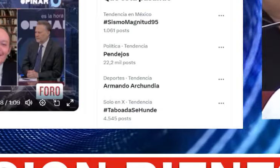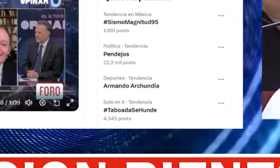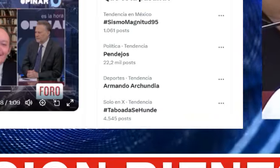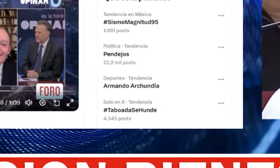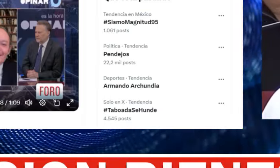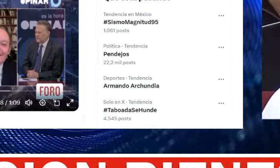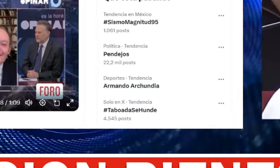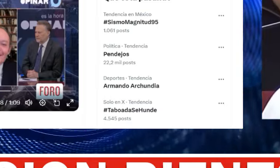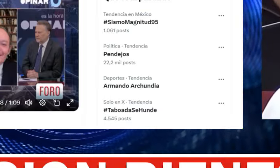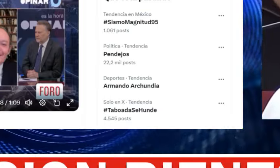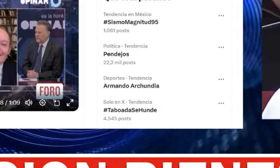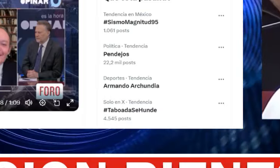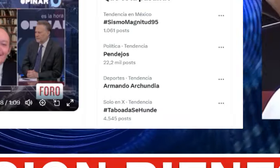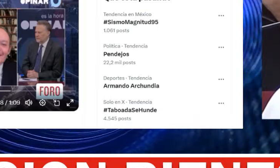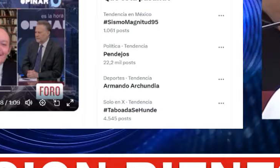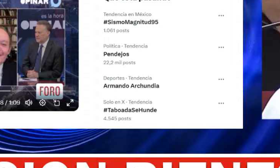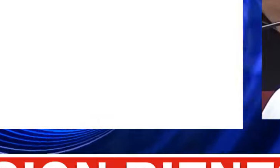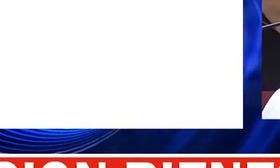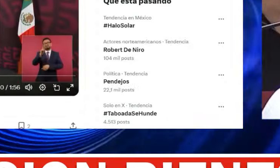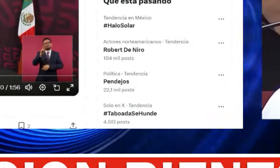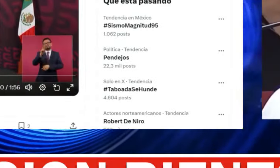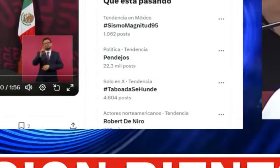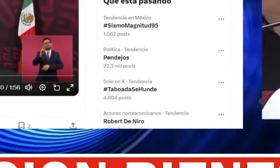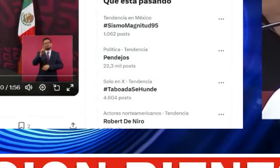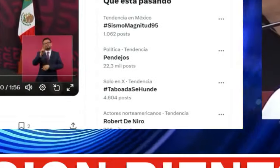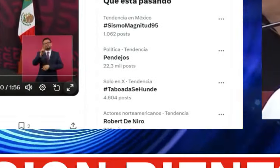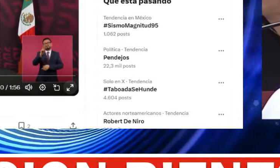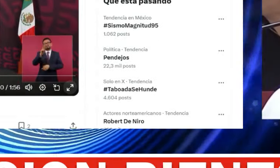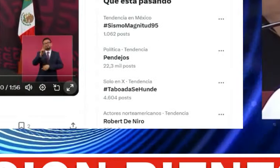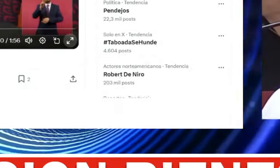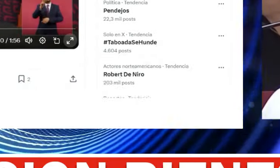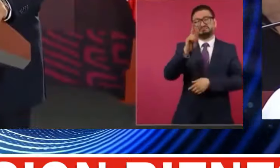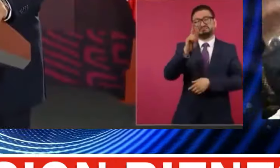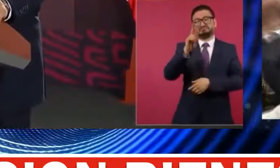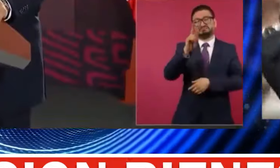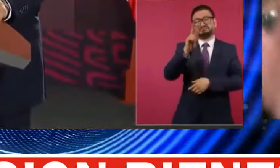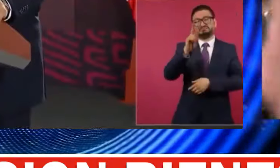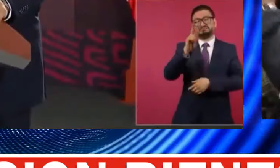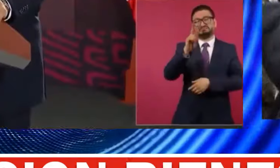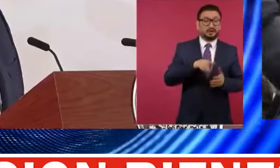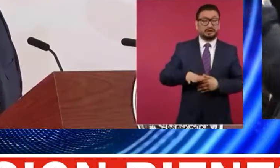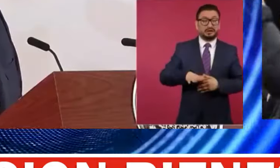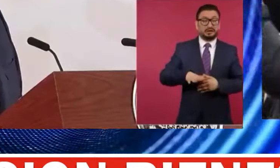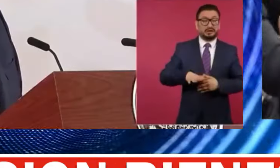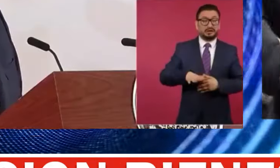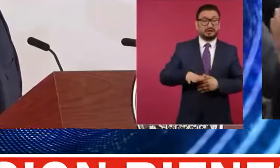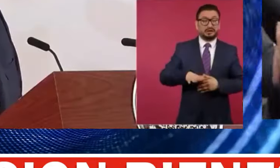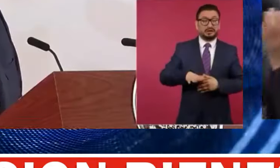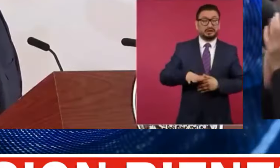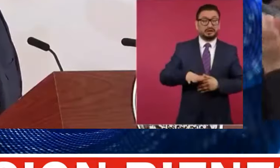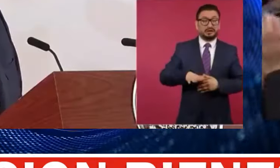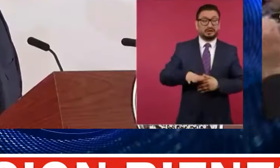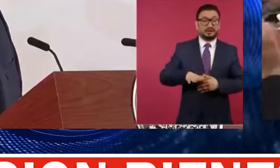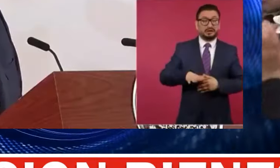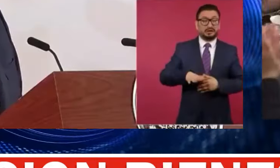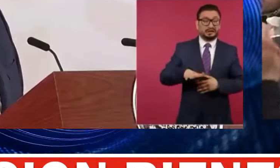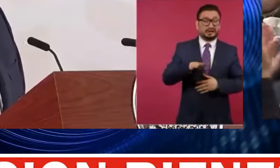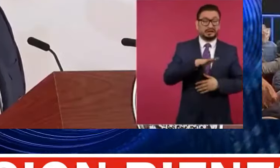Claudia Sheinbaum. Ahora vamos a escuchar a nuestro presidente que nos manda un comunicado bastante